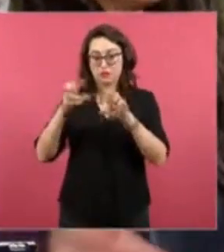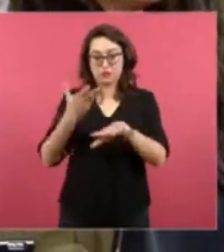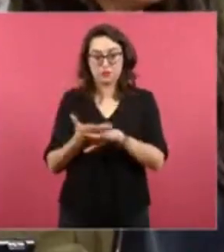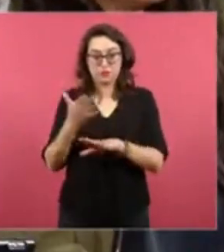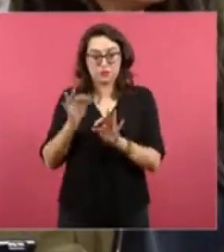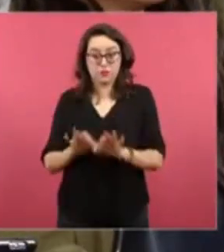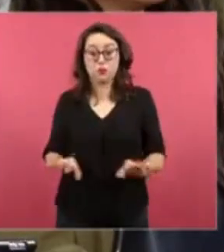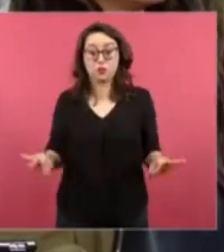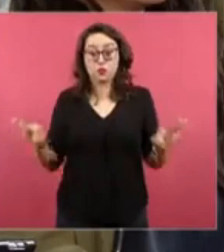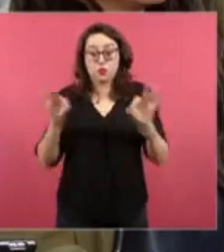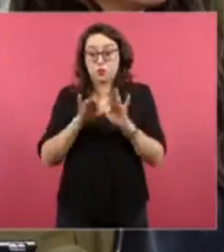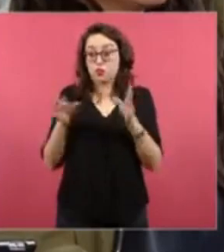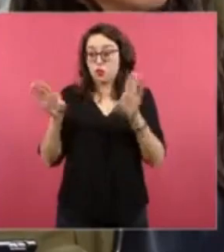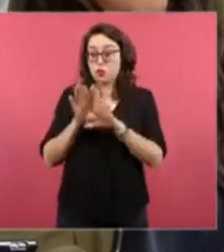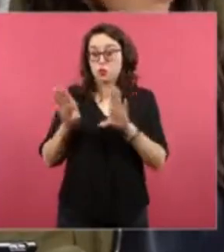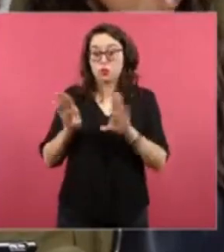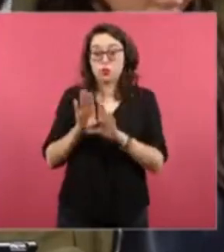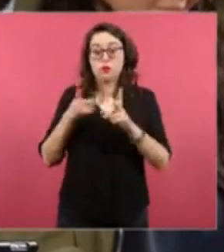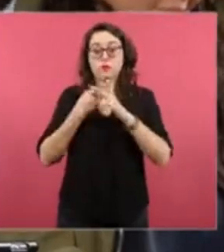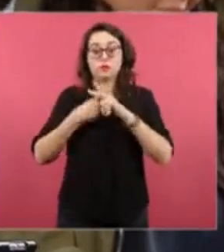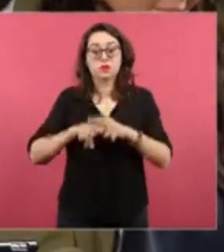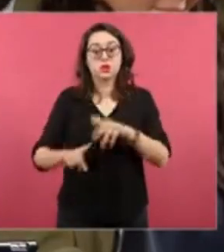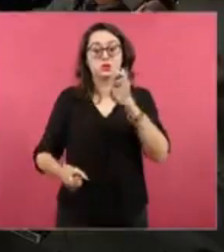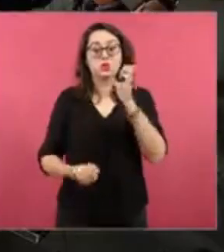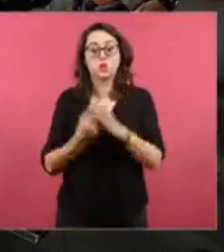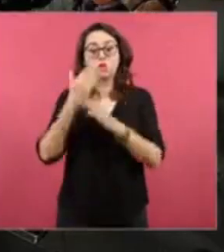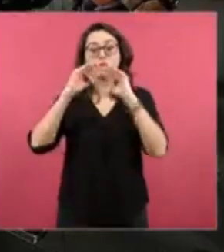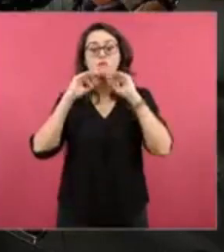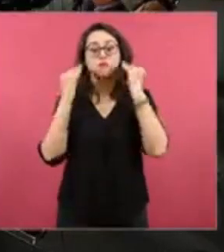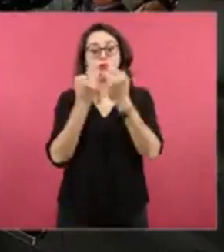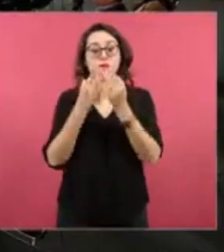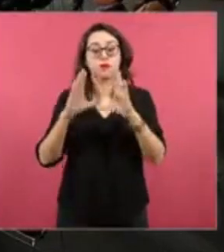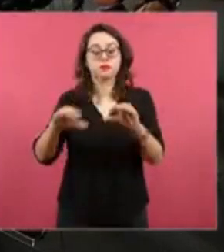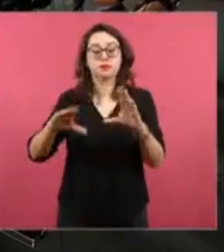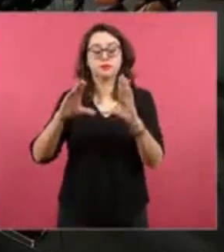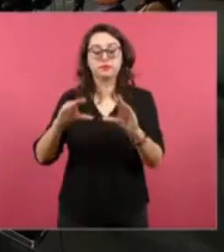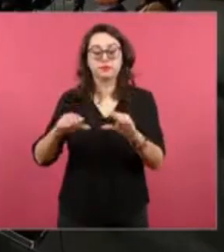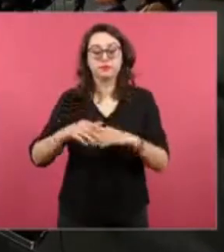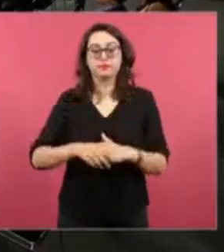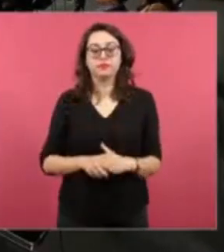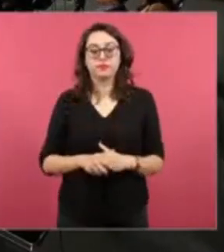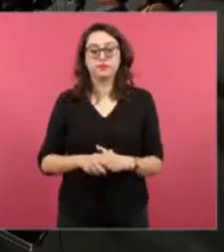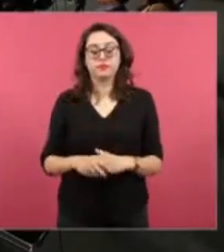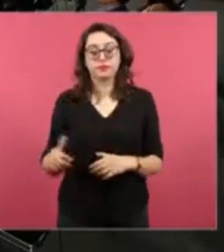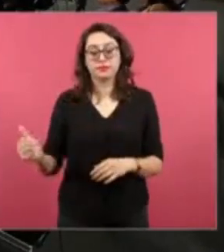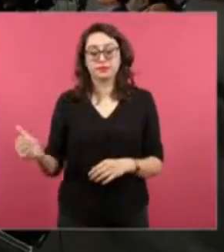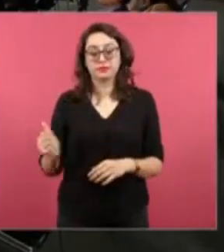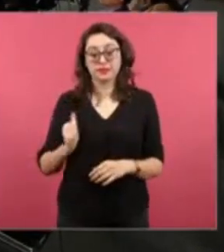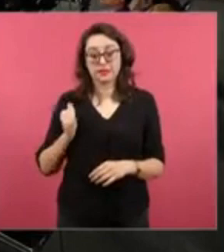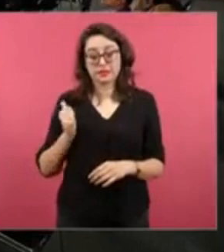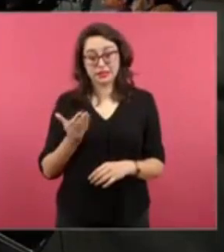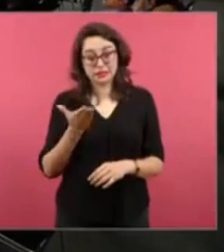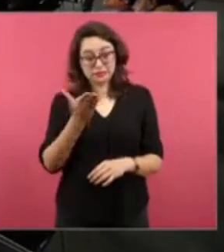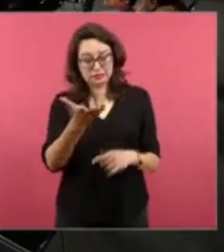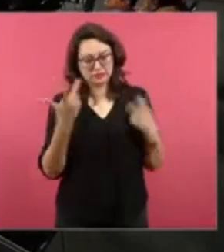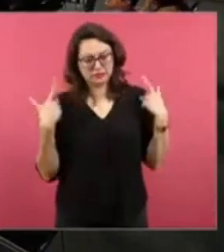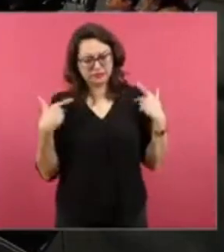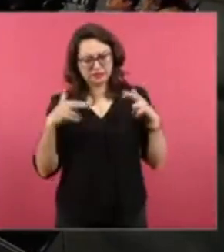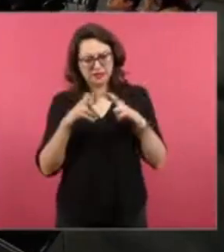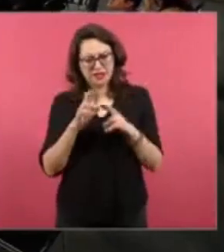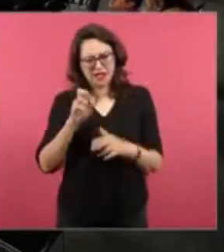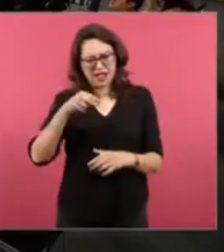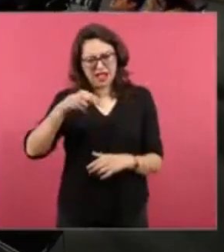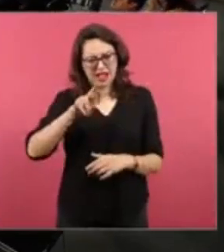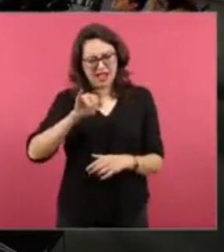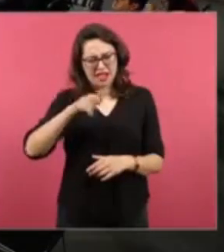pero por supuesto de cómo se va a aplicar el nuevo modelo. Y aprovechando que está aquí el profesor Enrique, me llamó la atención algo